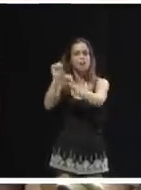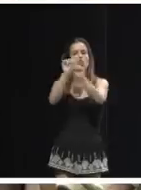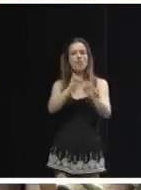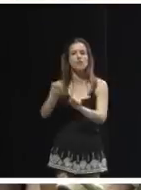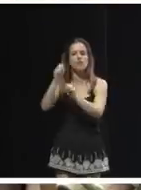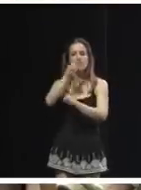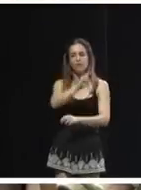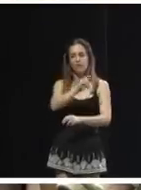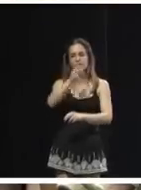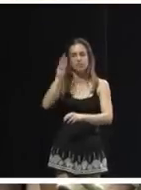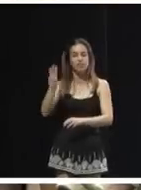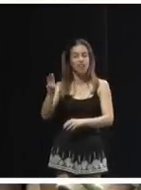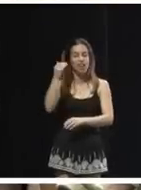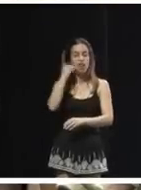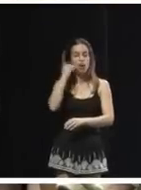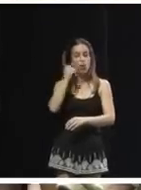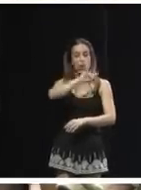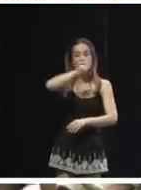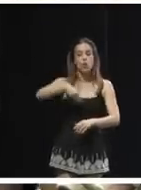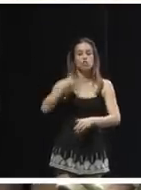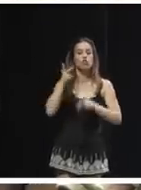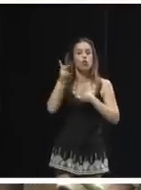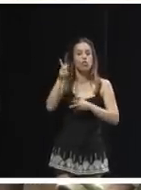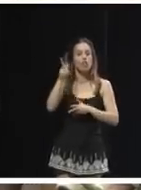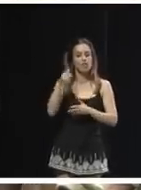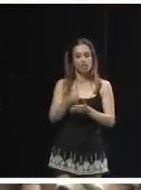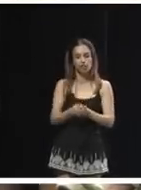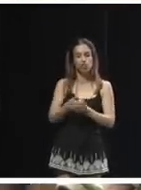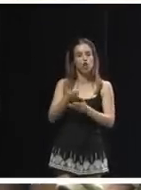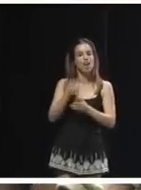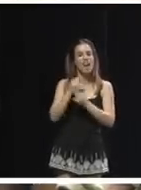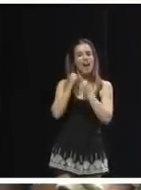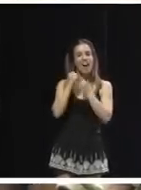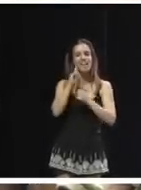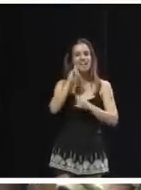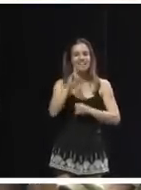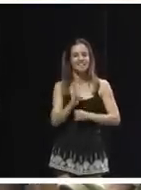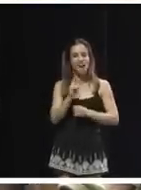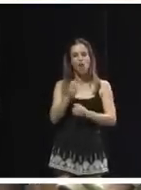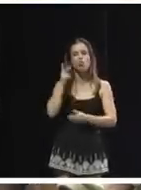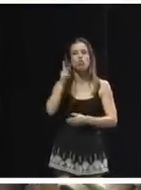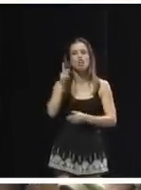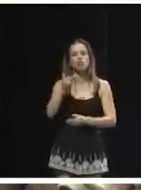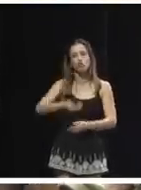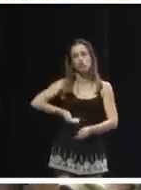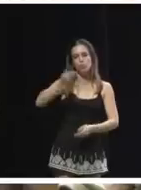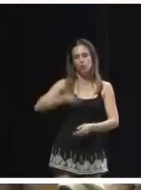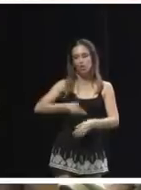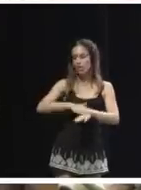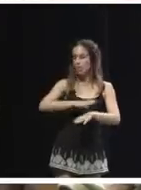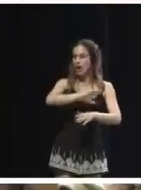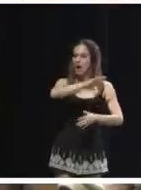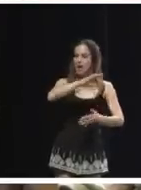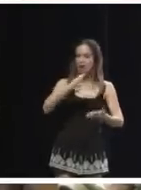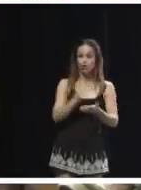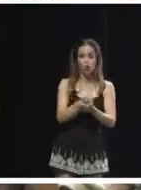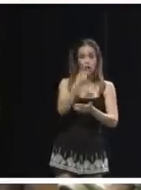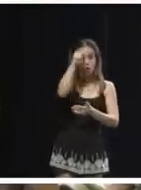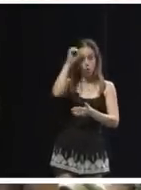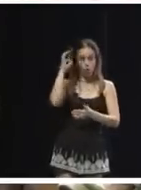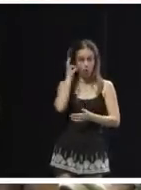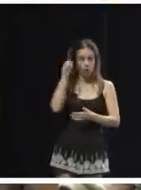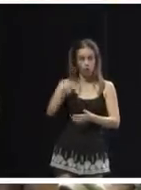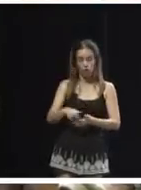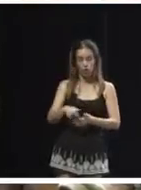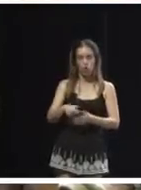de julio nuestros derechos, que la energía es un derecho fundamental, que tenemos derecho a climatizarnos, a calentarnos en